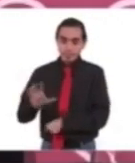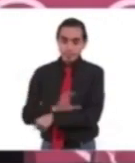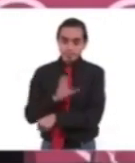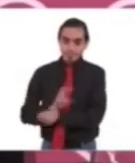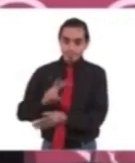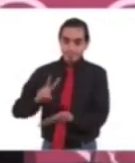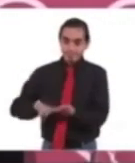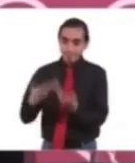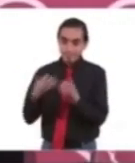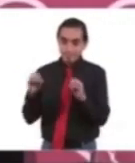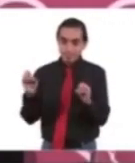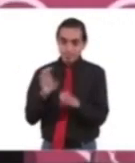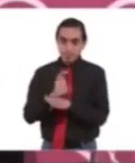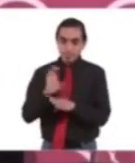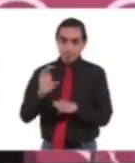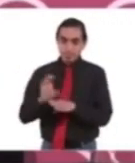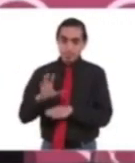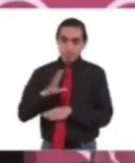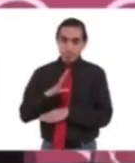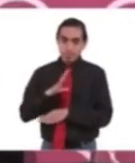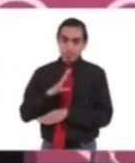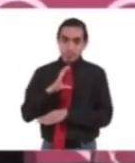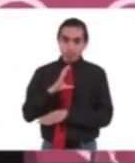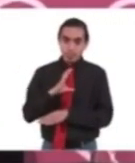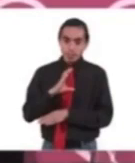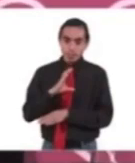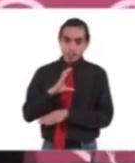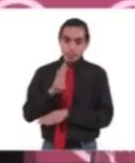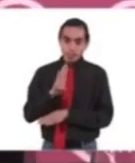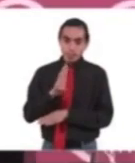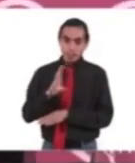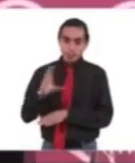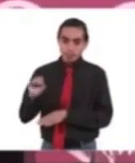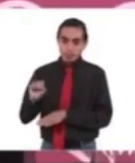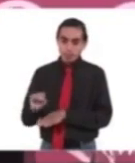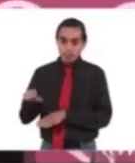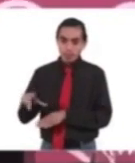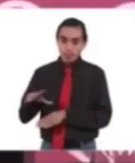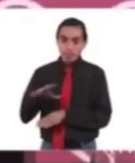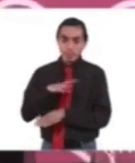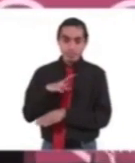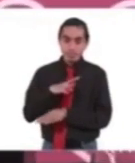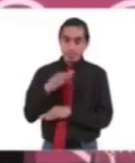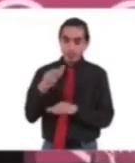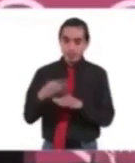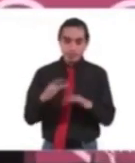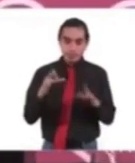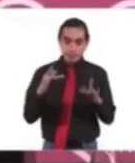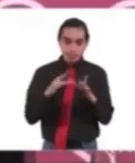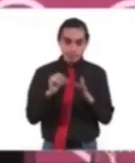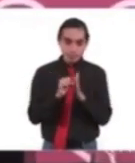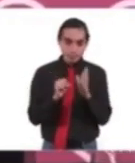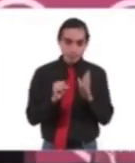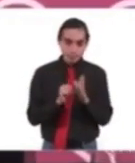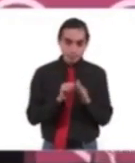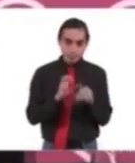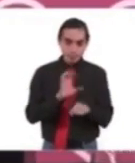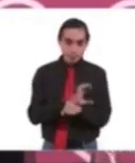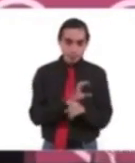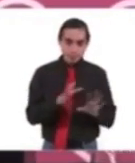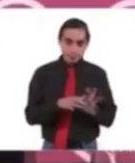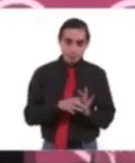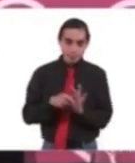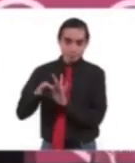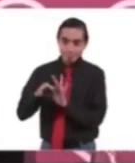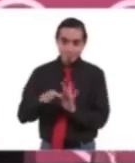con Baja Sur, que no está en este momento conectada a la red nacional. Así es que esta inversión muy